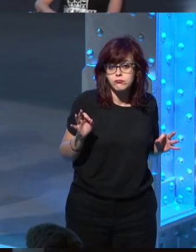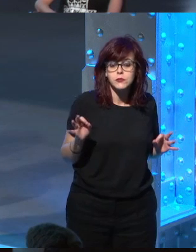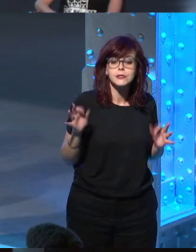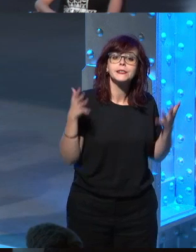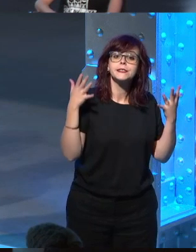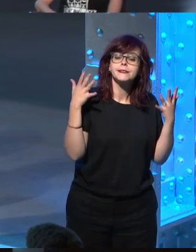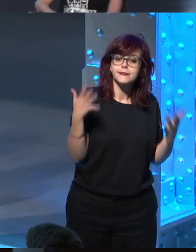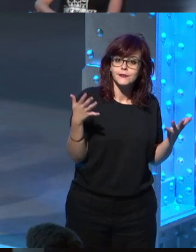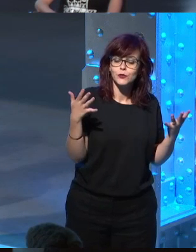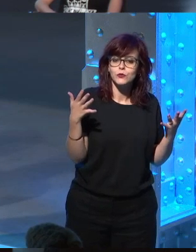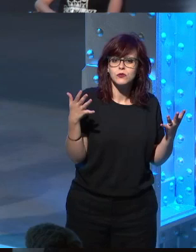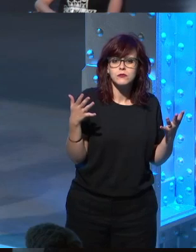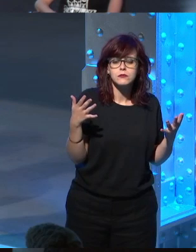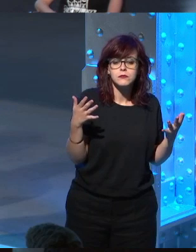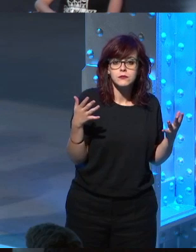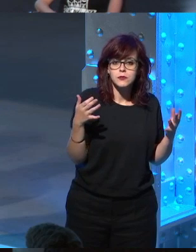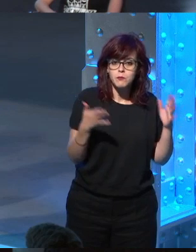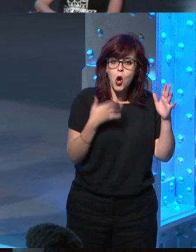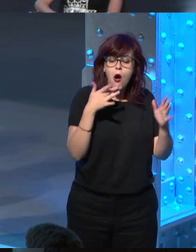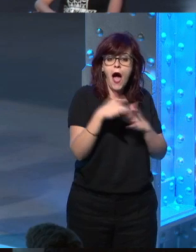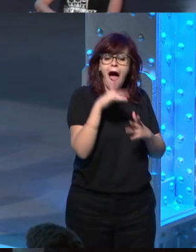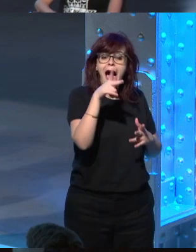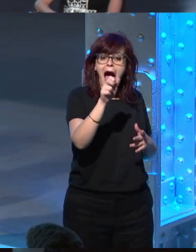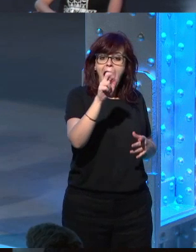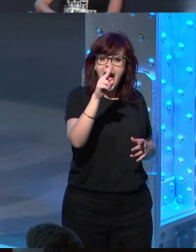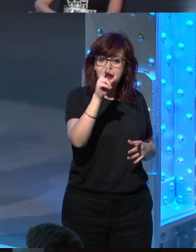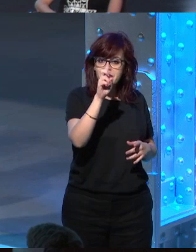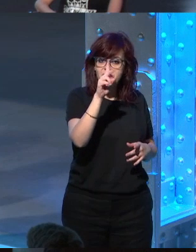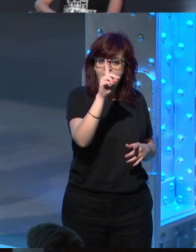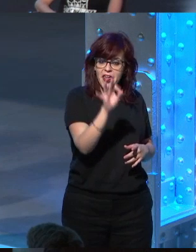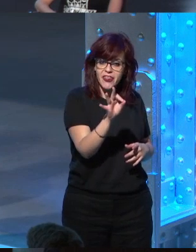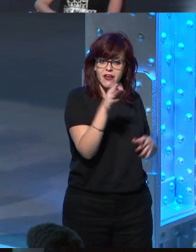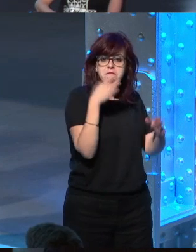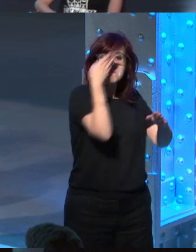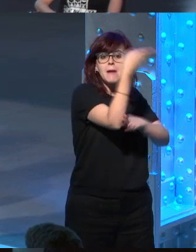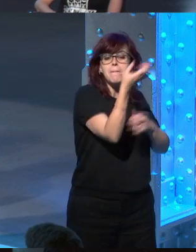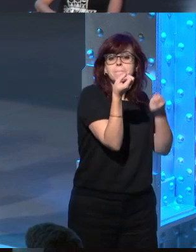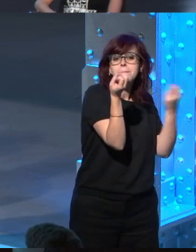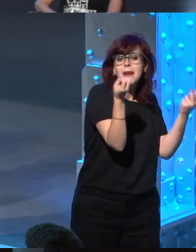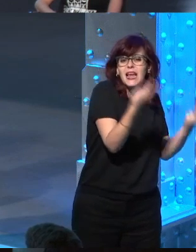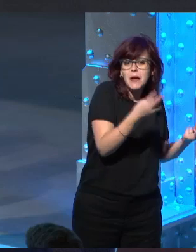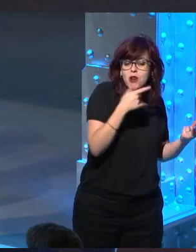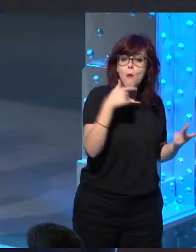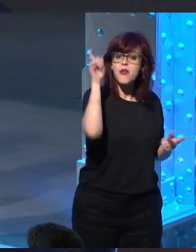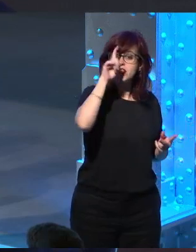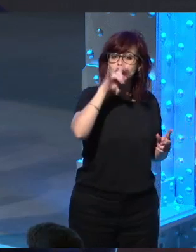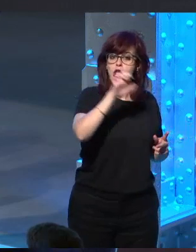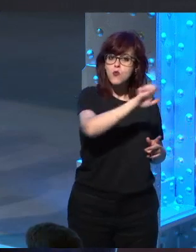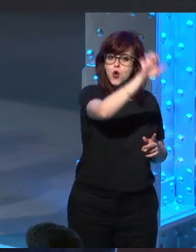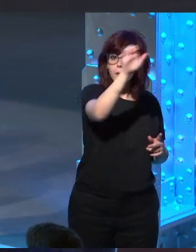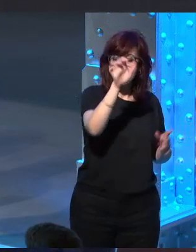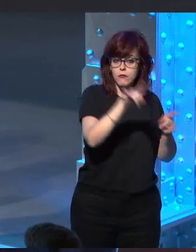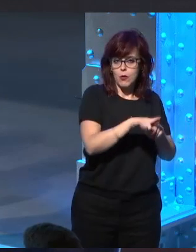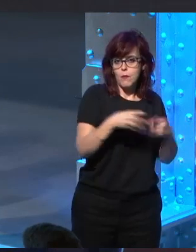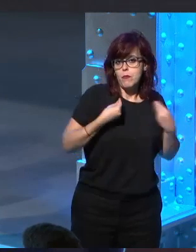Entonces, no sabíamos a qué íbamos. Íbamos a Harvard, como íbamos con la categoría de profesores asociados, vivíamos de